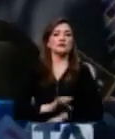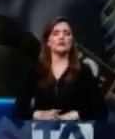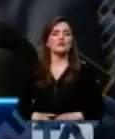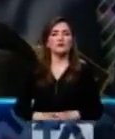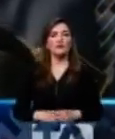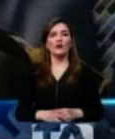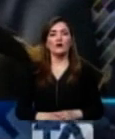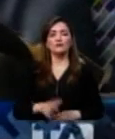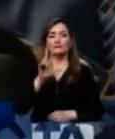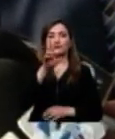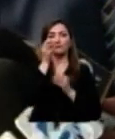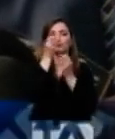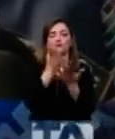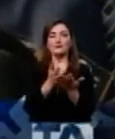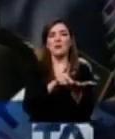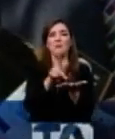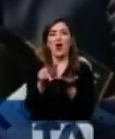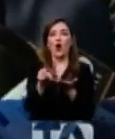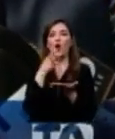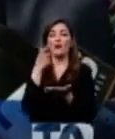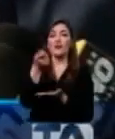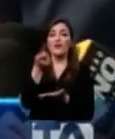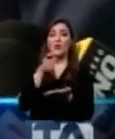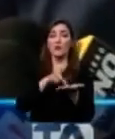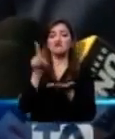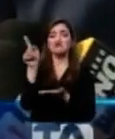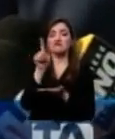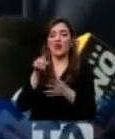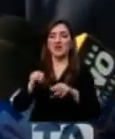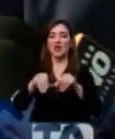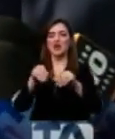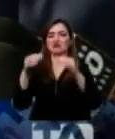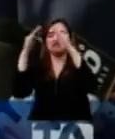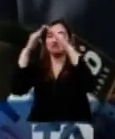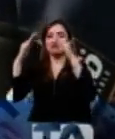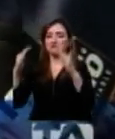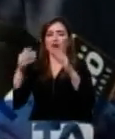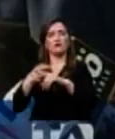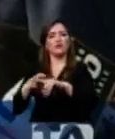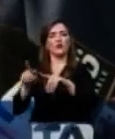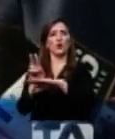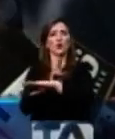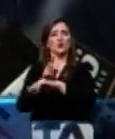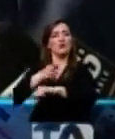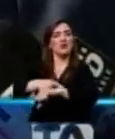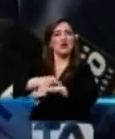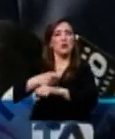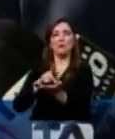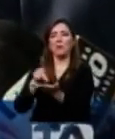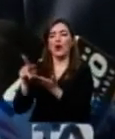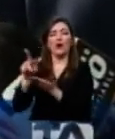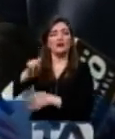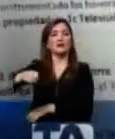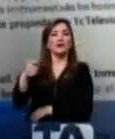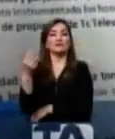tres informe sobre dación de pago y 1 informe sobre el uso de tiempo aire sin que haya habido ingresos para